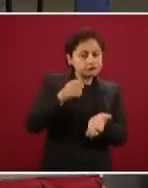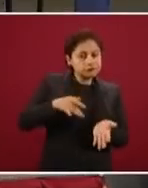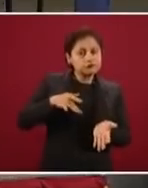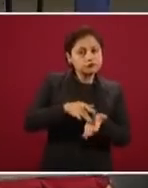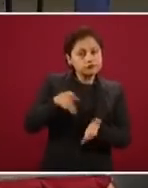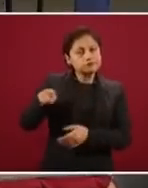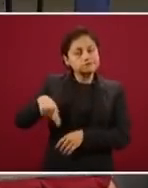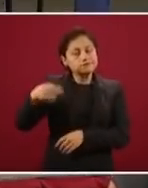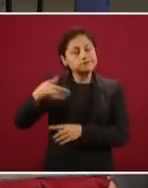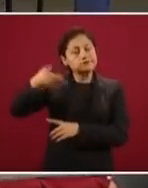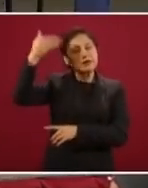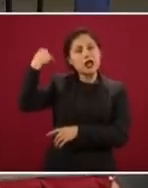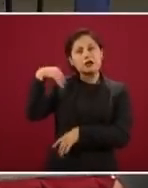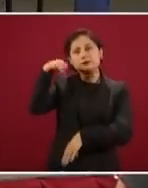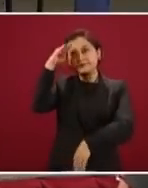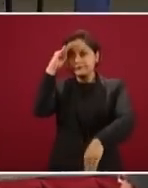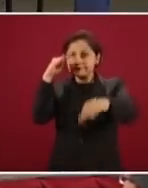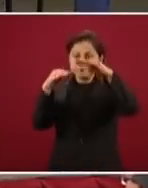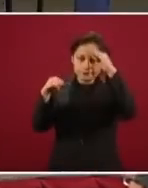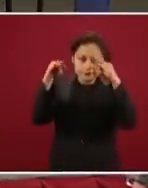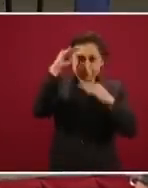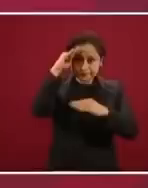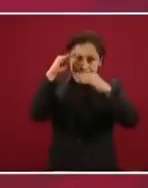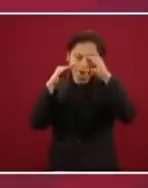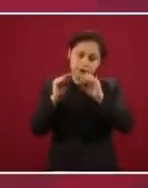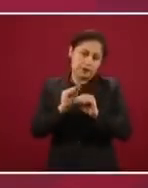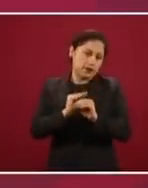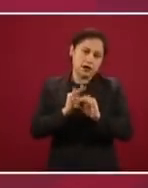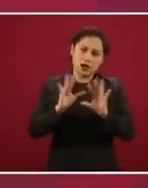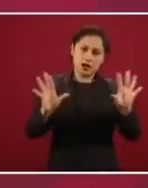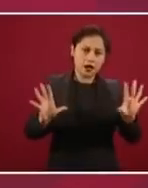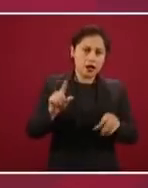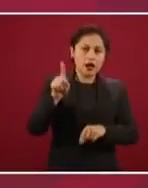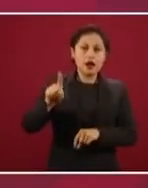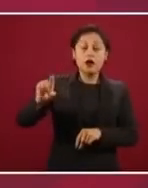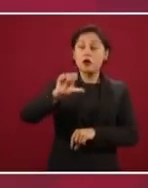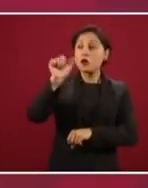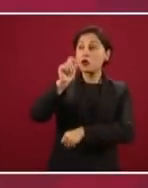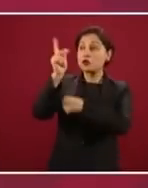habían desde luego otros países otros